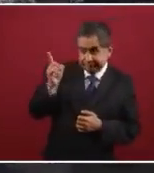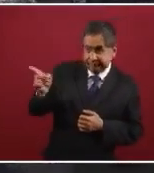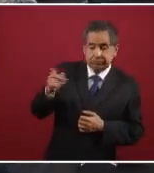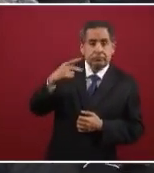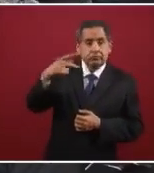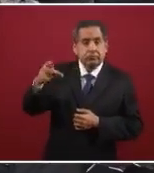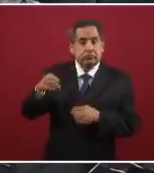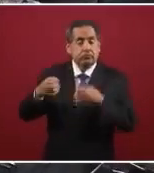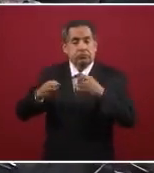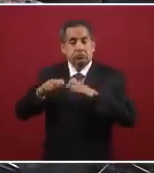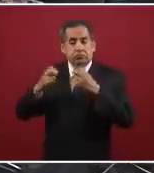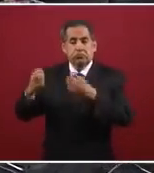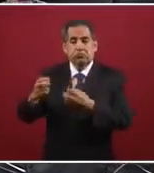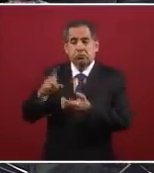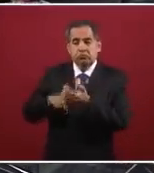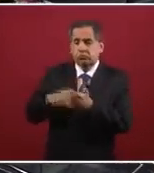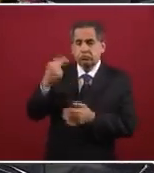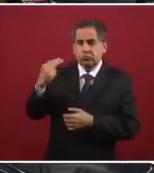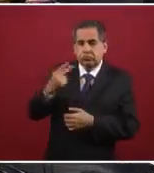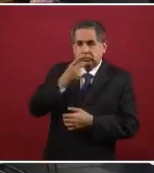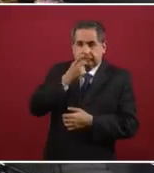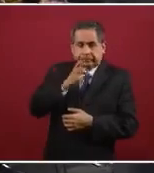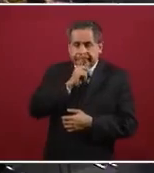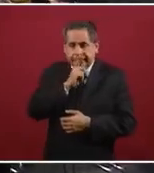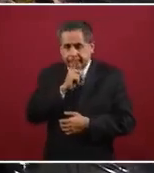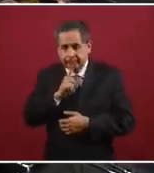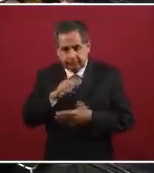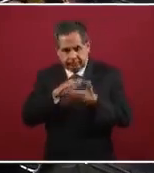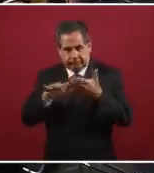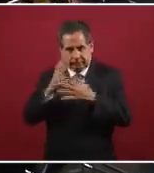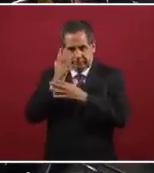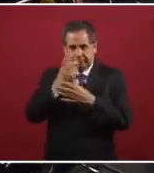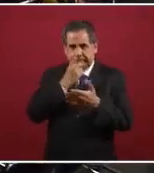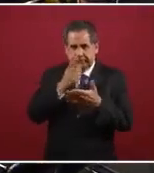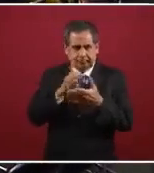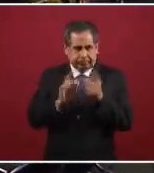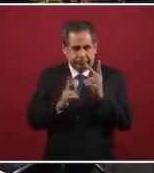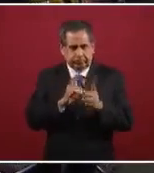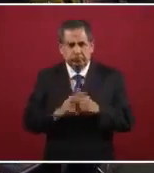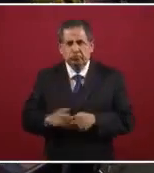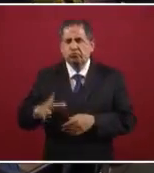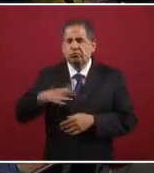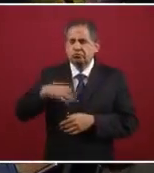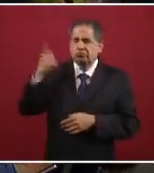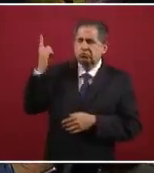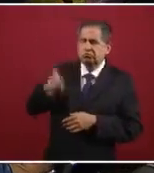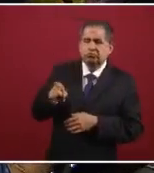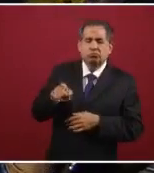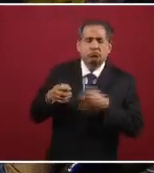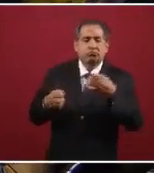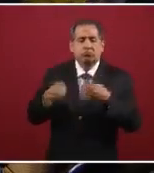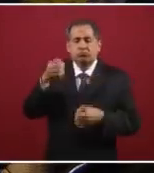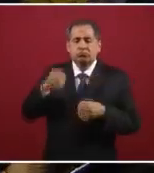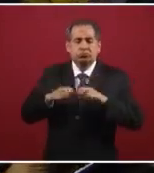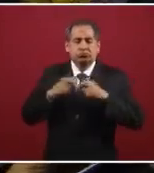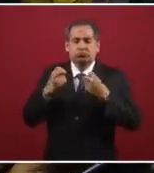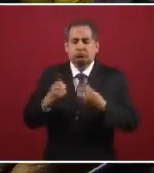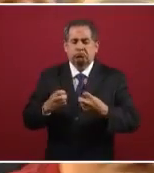su gabinete, aunque no nos dijo nombres. Le leo textual lo que me platicó. Hubo una consigna, fue un juez totalmente